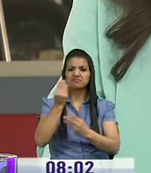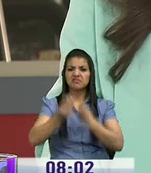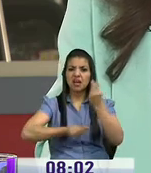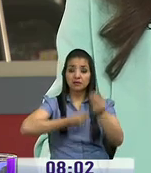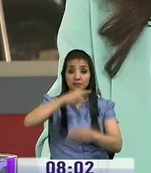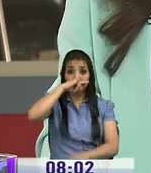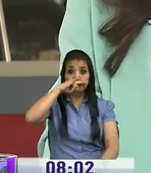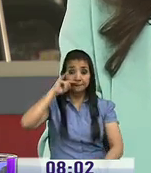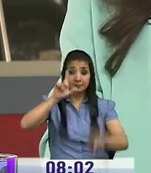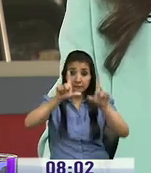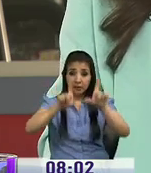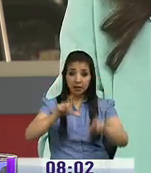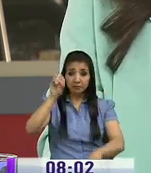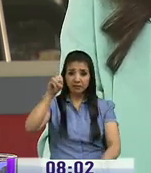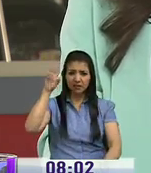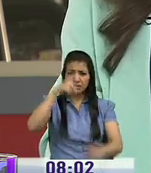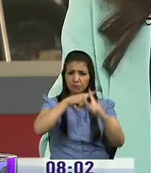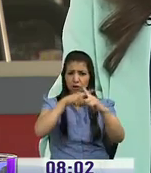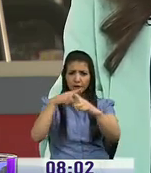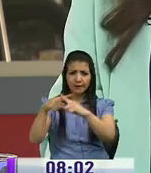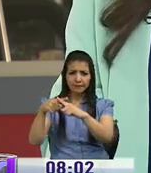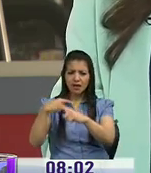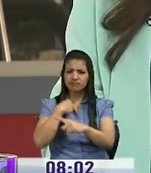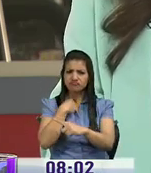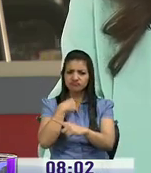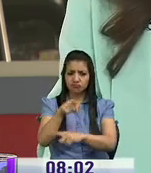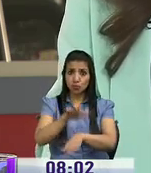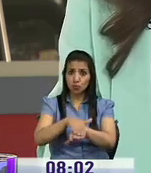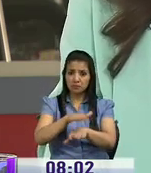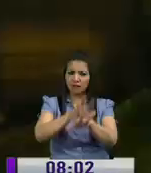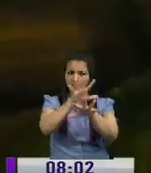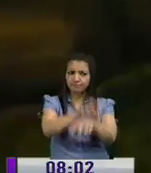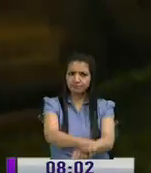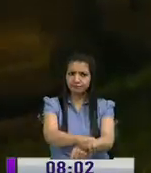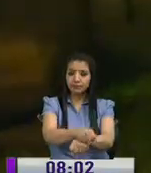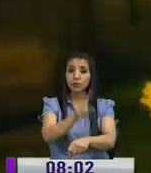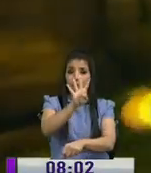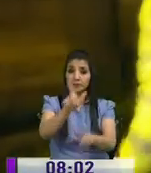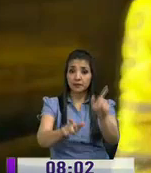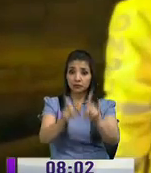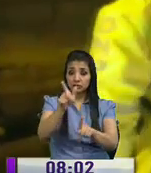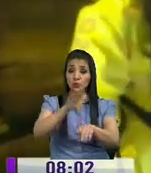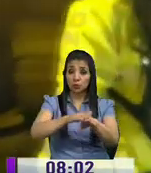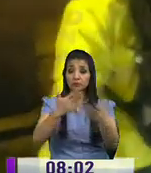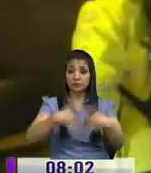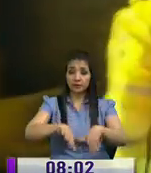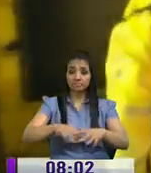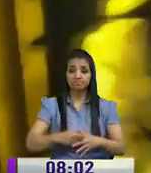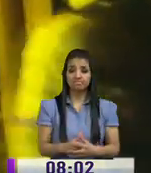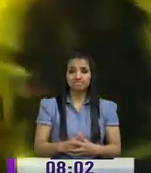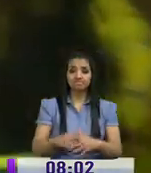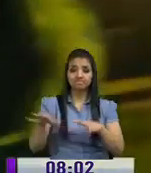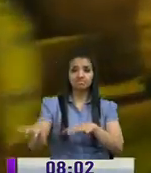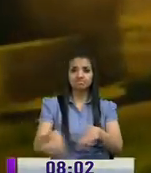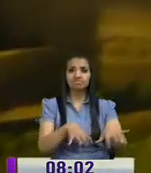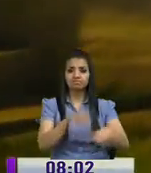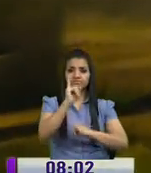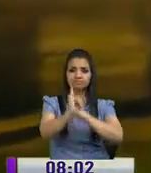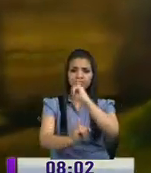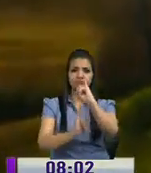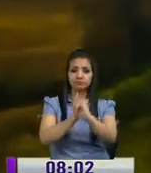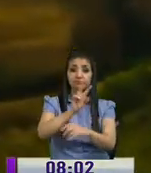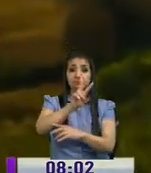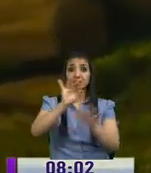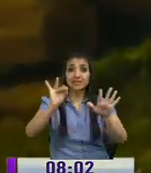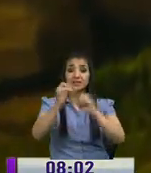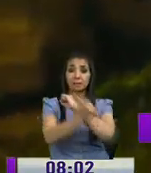pornografía infantil. 4 personas fueron detenidas. Se trata de un trabajo internacional en el que participan 27